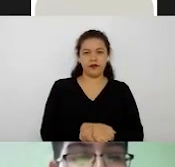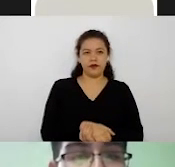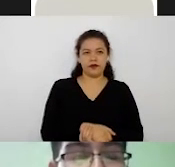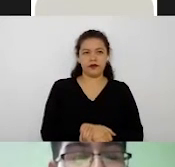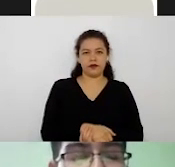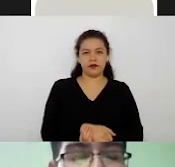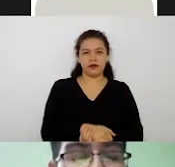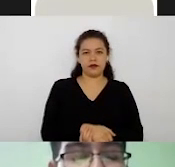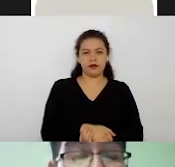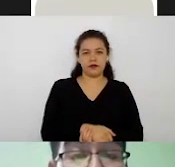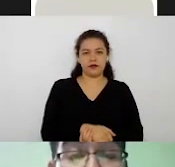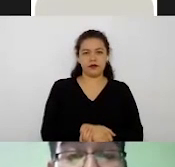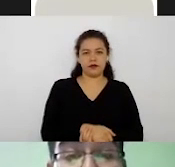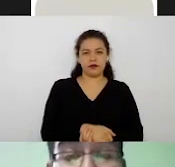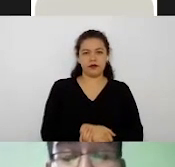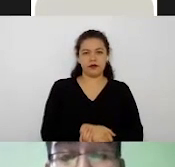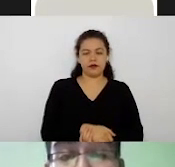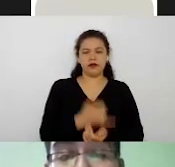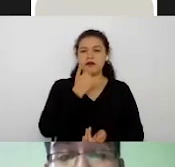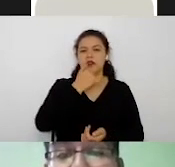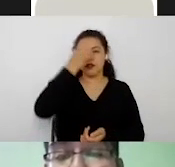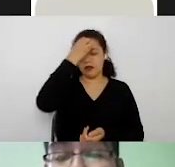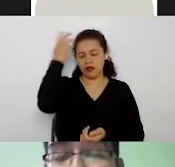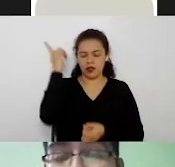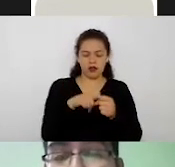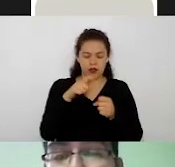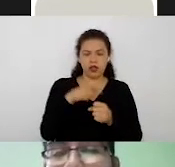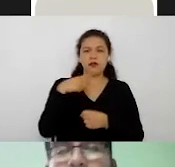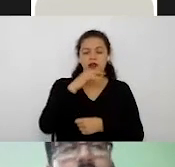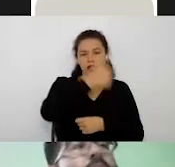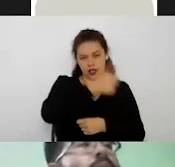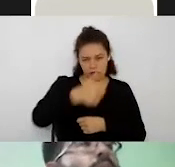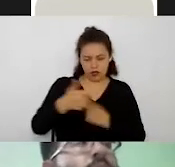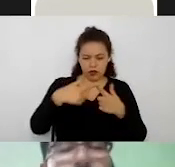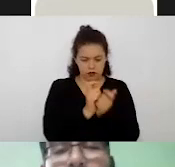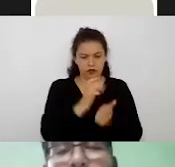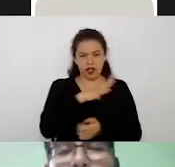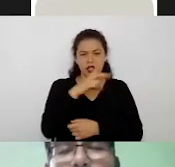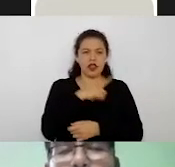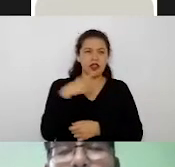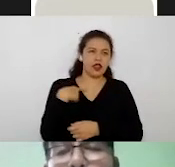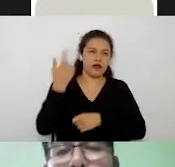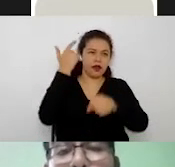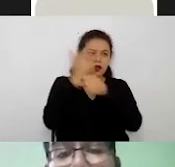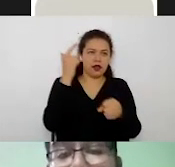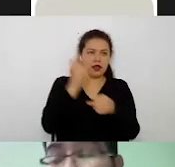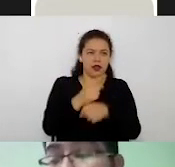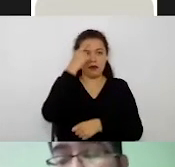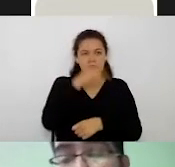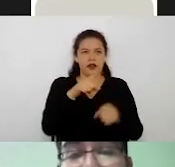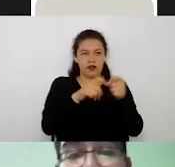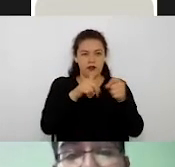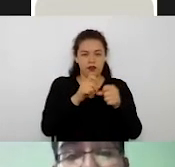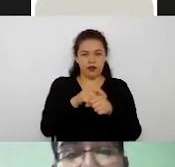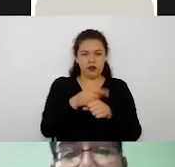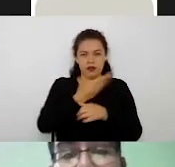Y hoy, perdón, se me están yendo los colores ahorita, pero sí cada una de las brigadas tiene que estar identificada con un color. No